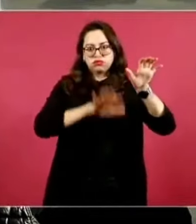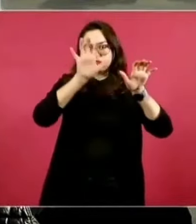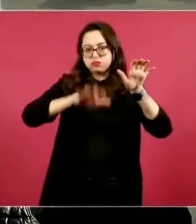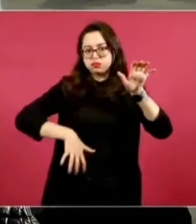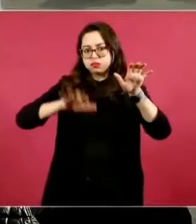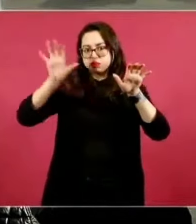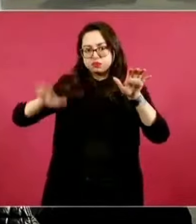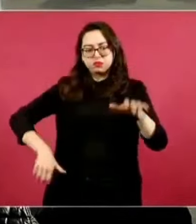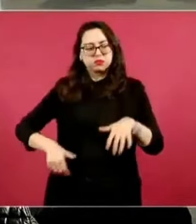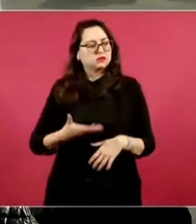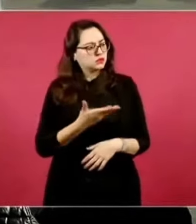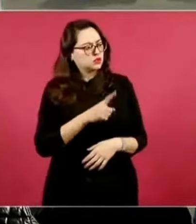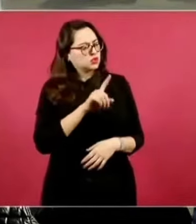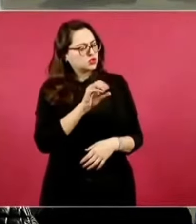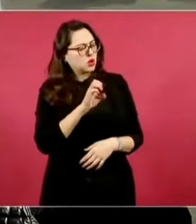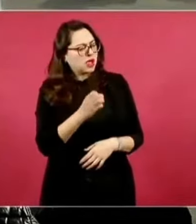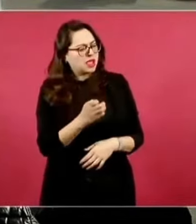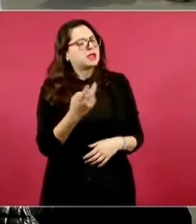de